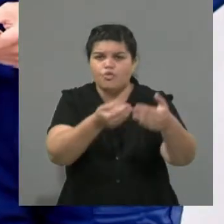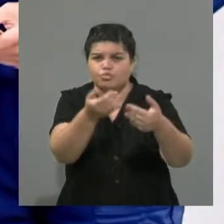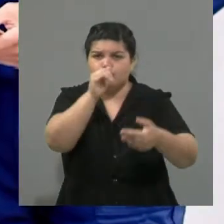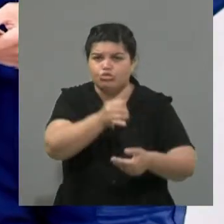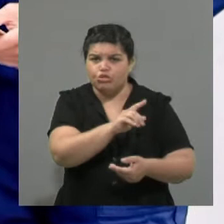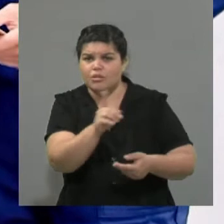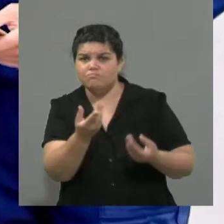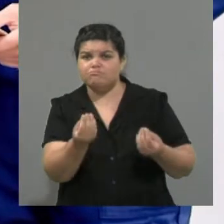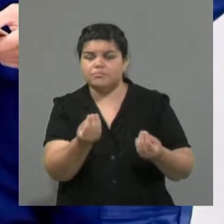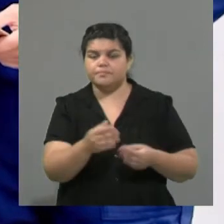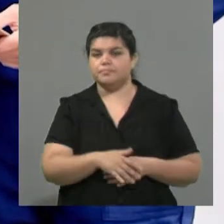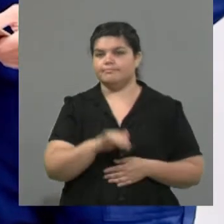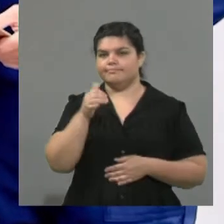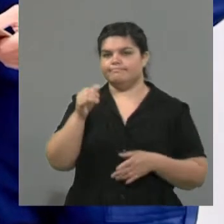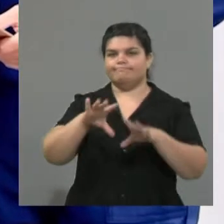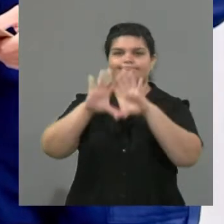casi todo el mundo